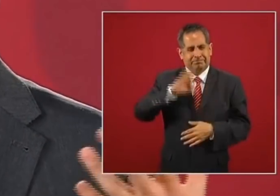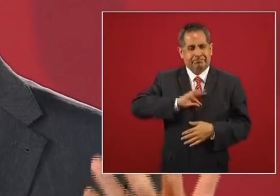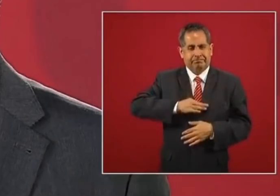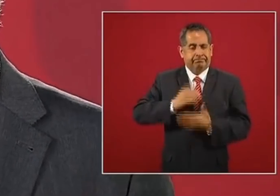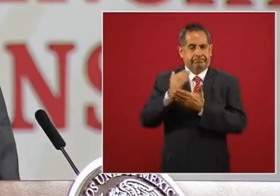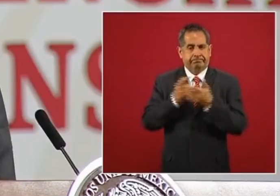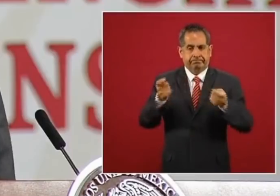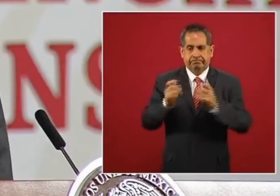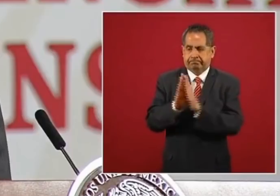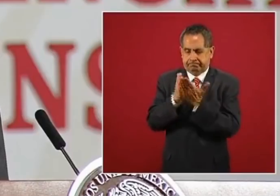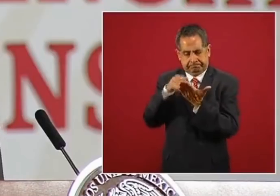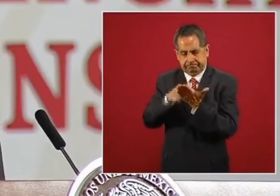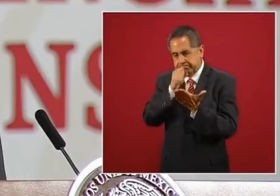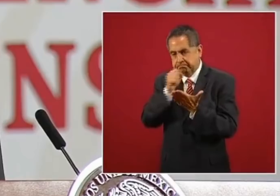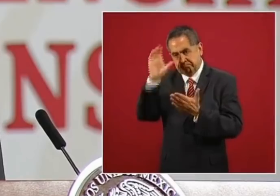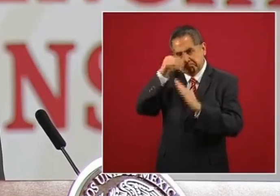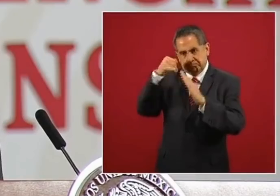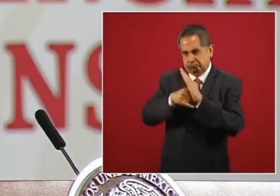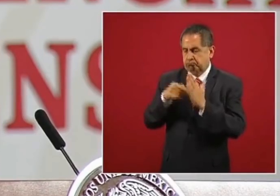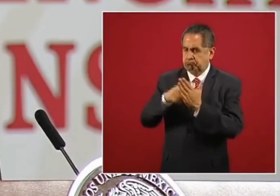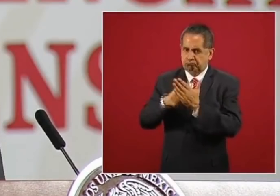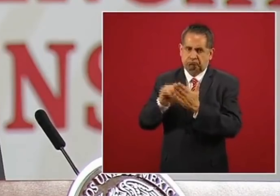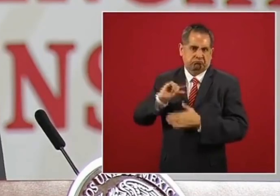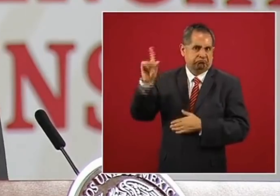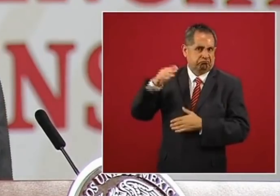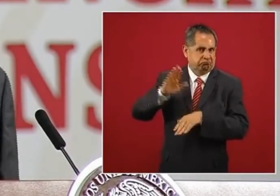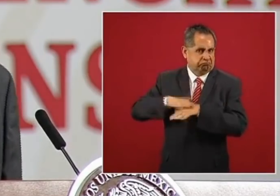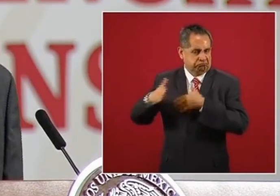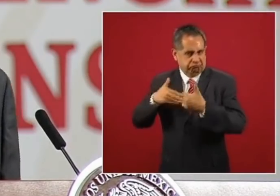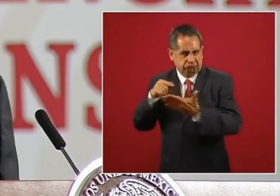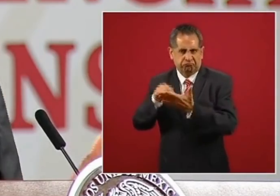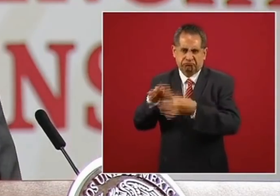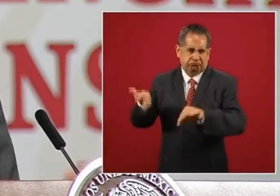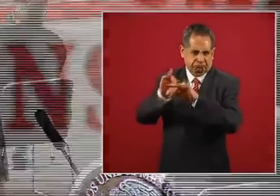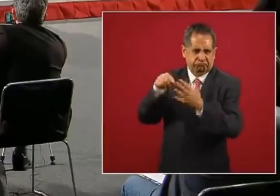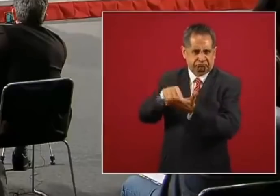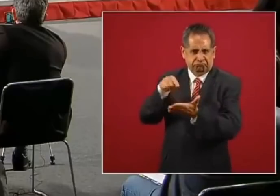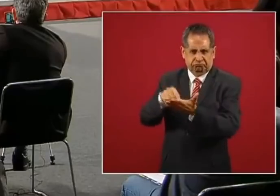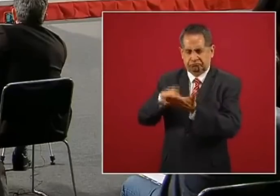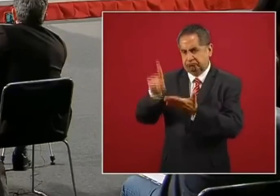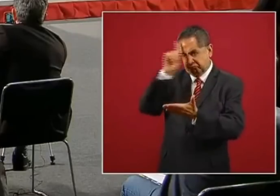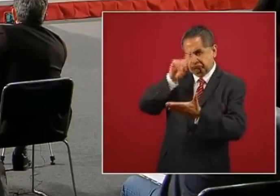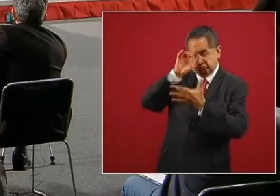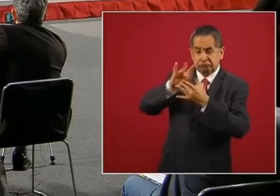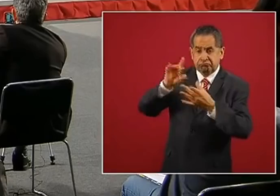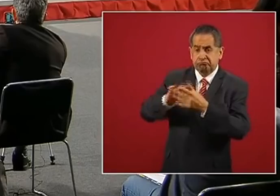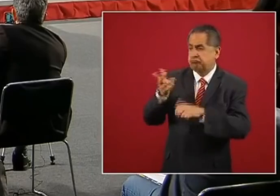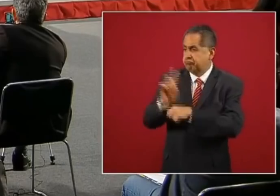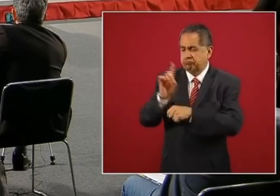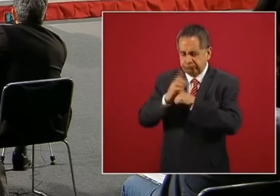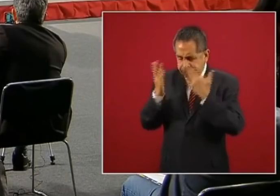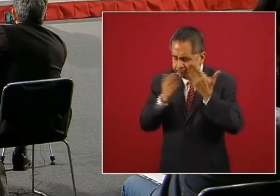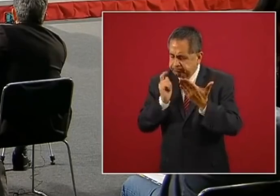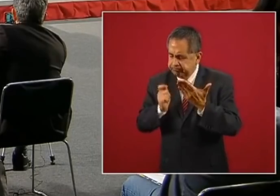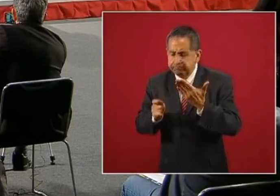infecciones, la literatura científica más actualizada y también relevante del momento y que todos los días la